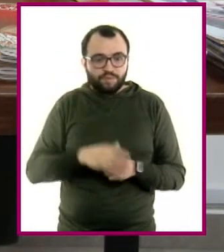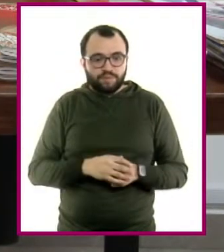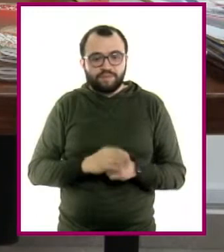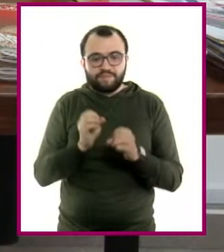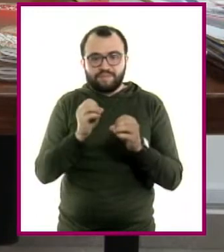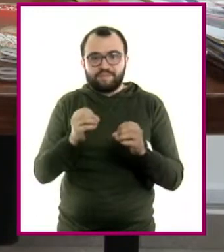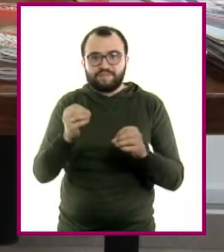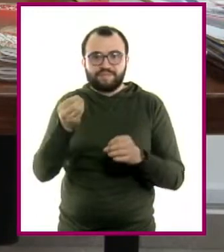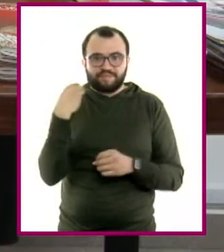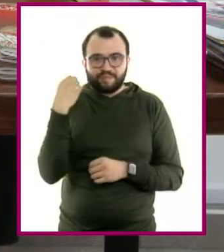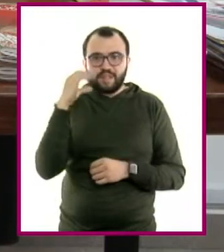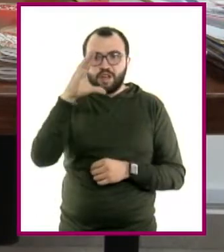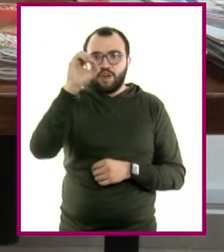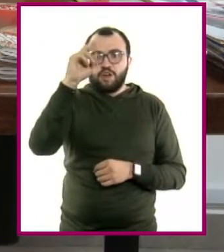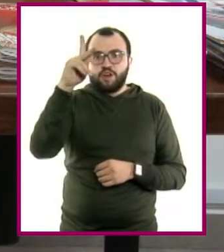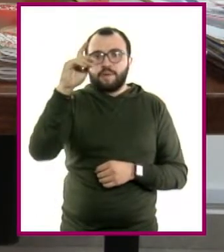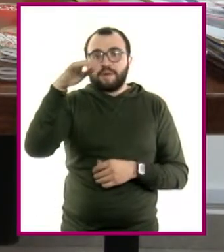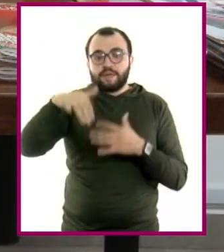contribución de